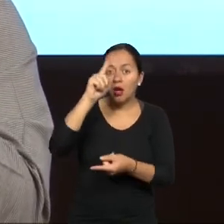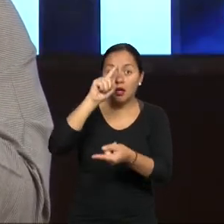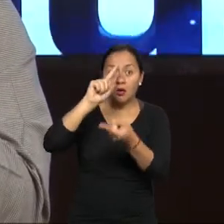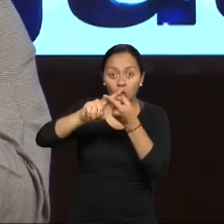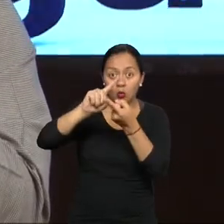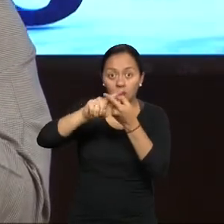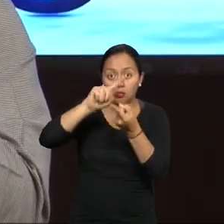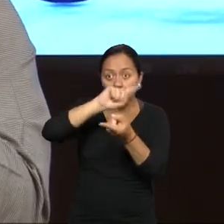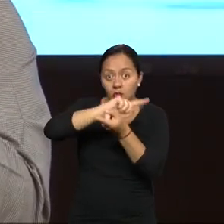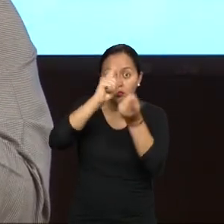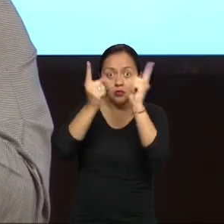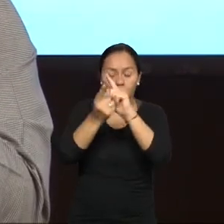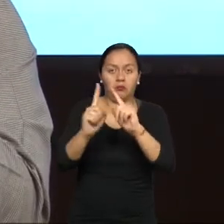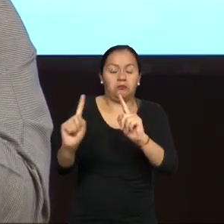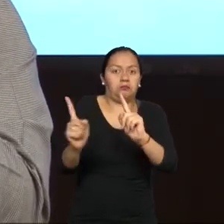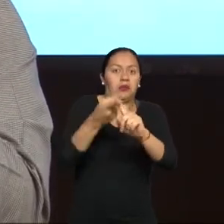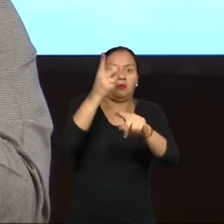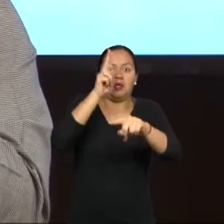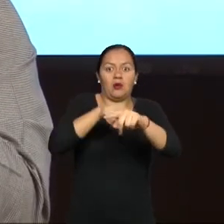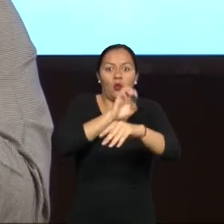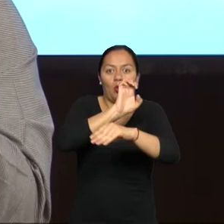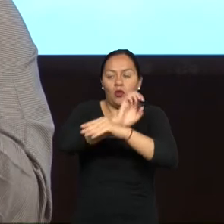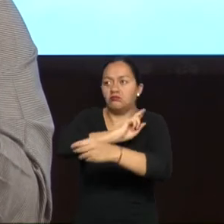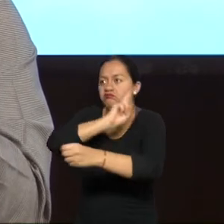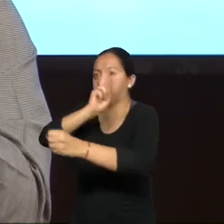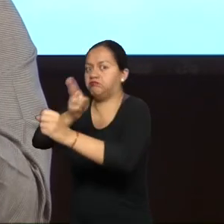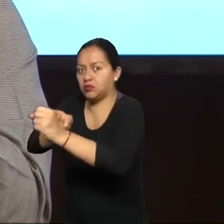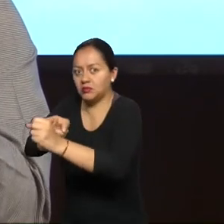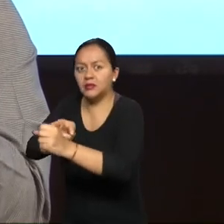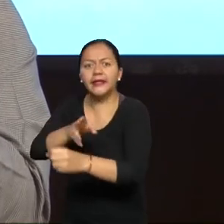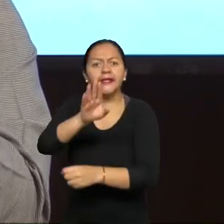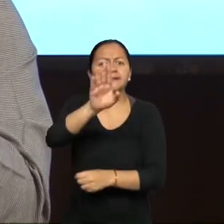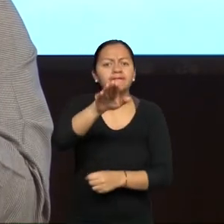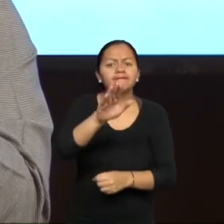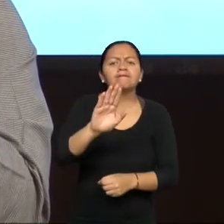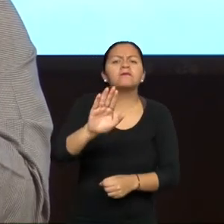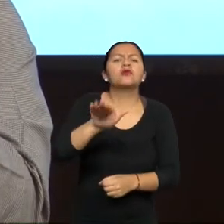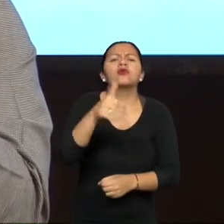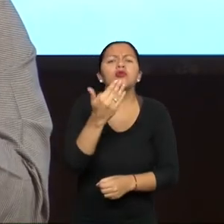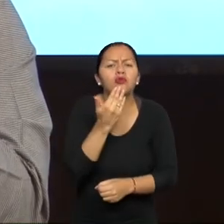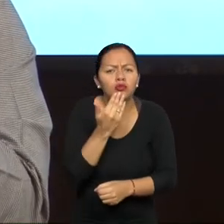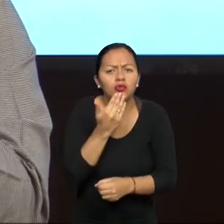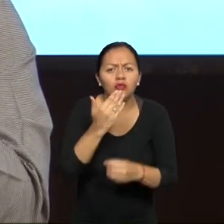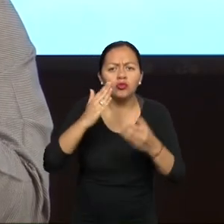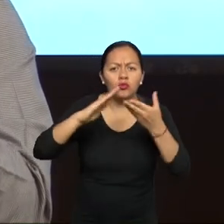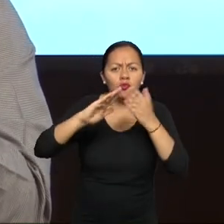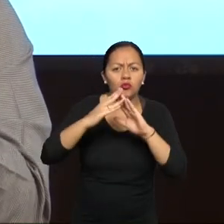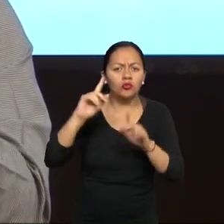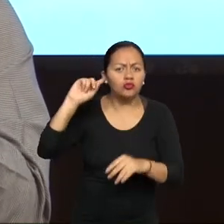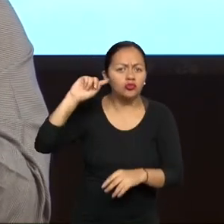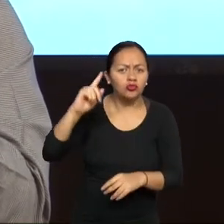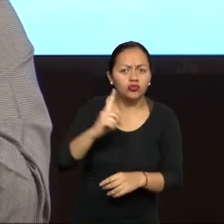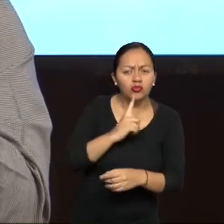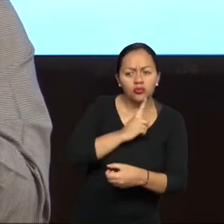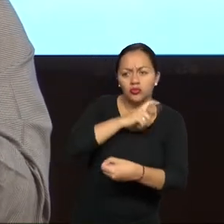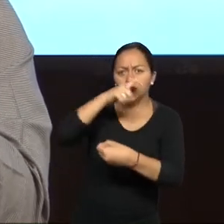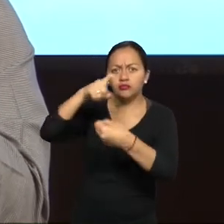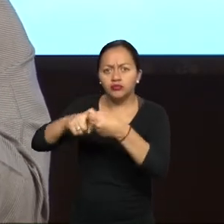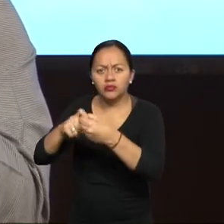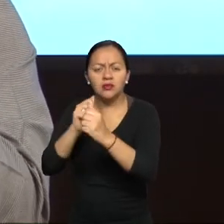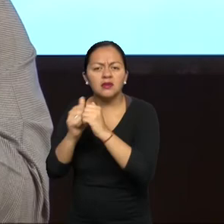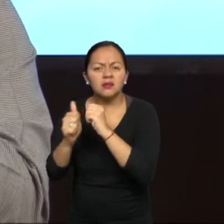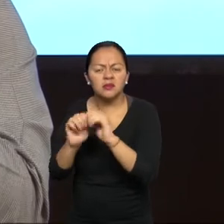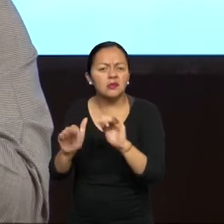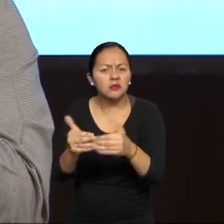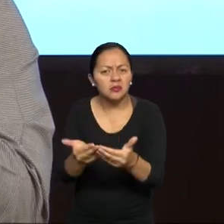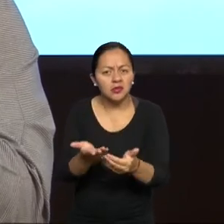primera vez que el Ecuador participaba en este tipo de eventos. ¿Cómo ves esa vinculación de la comunidad sorda hacia la integración del deporte